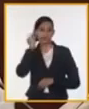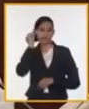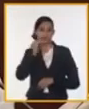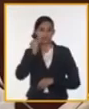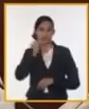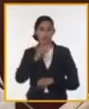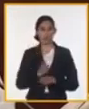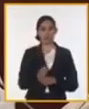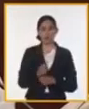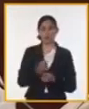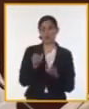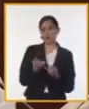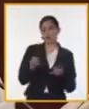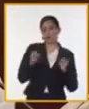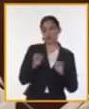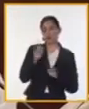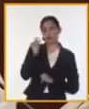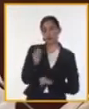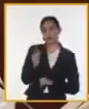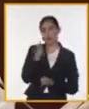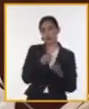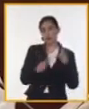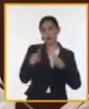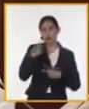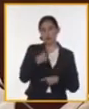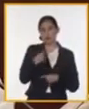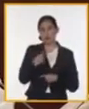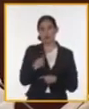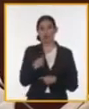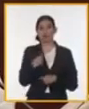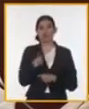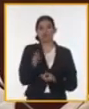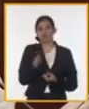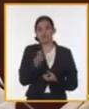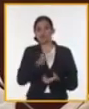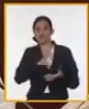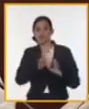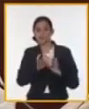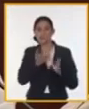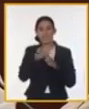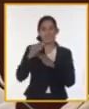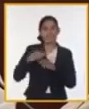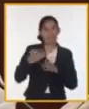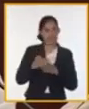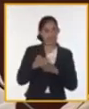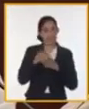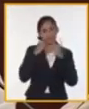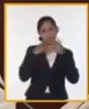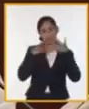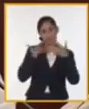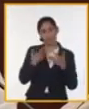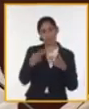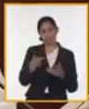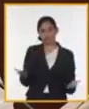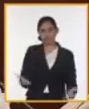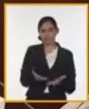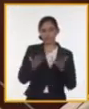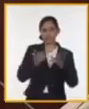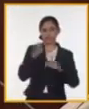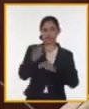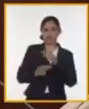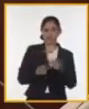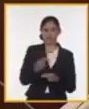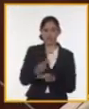tenemos que también pensar en ese sentido cómo hacer las cosas diferentes. Y creo que tenemos dos